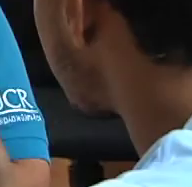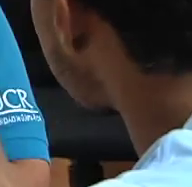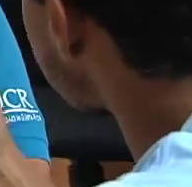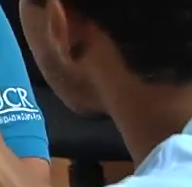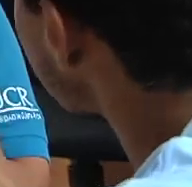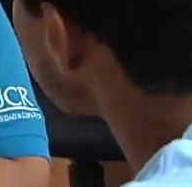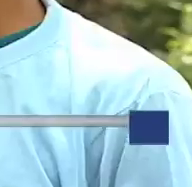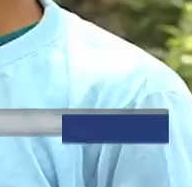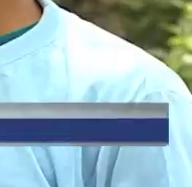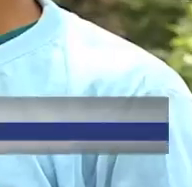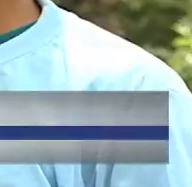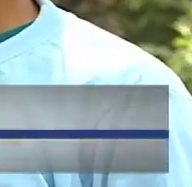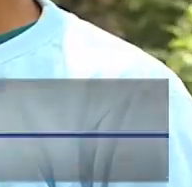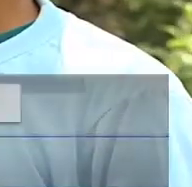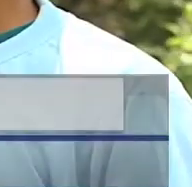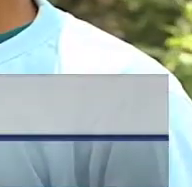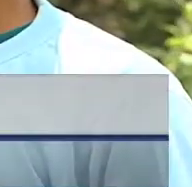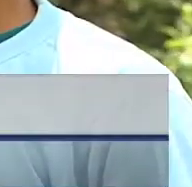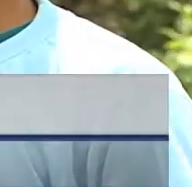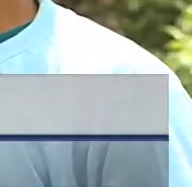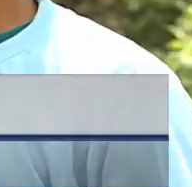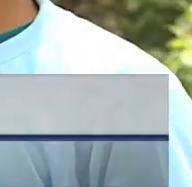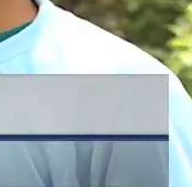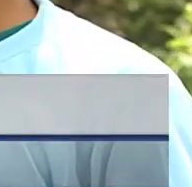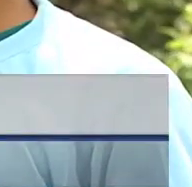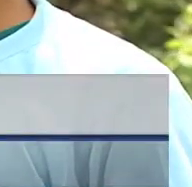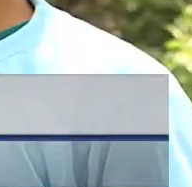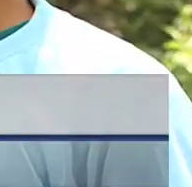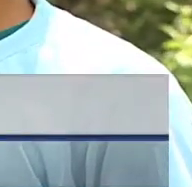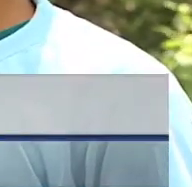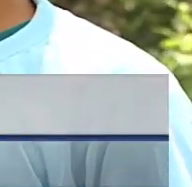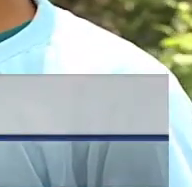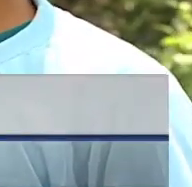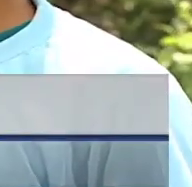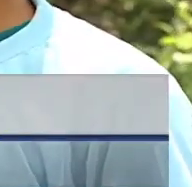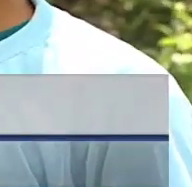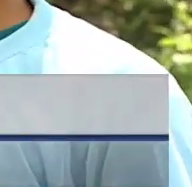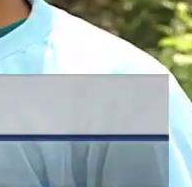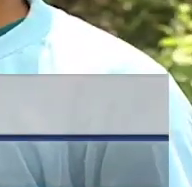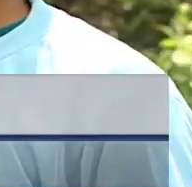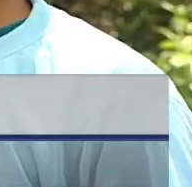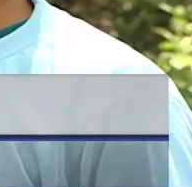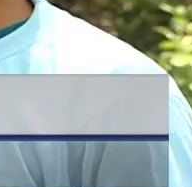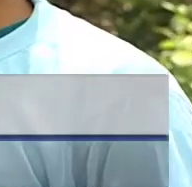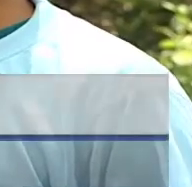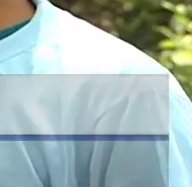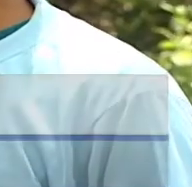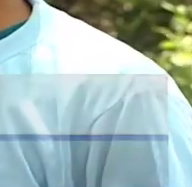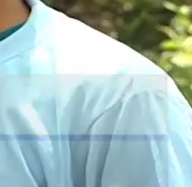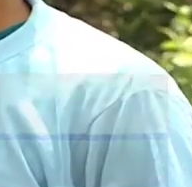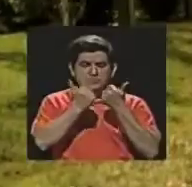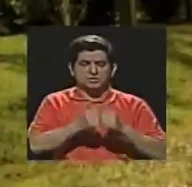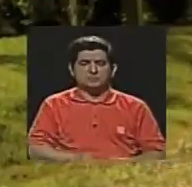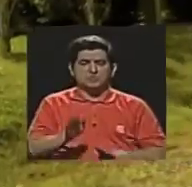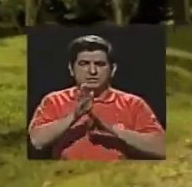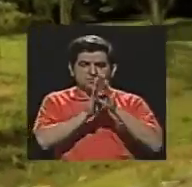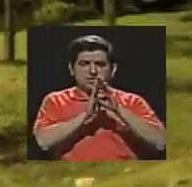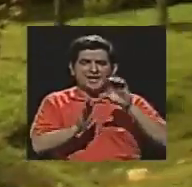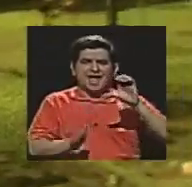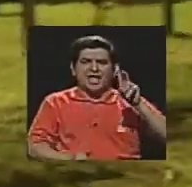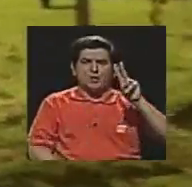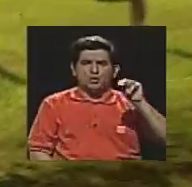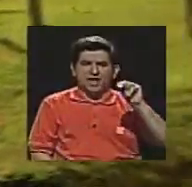aquí en Costa Rica pienso ir a cabo blanco tal vez de coordinador en un proyecto que hay una reestructuración de senderos este